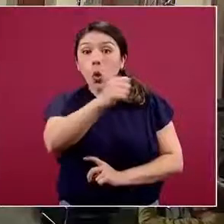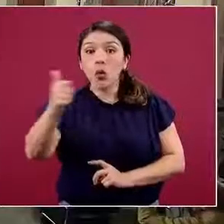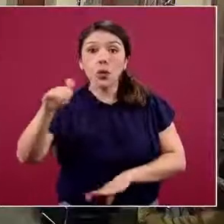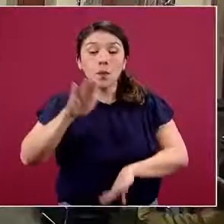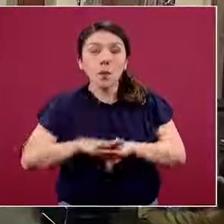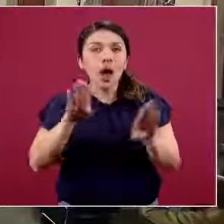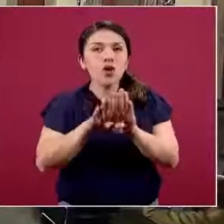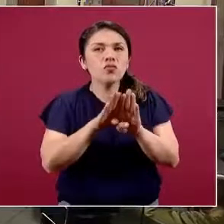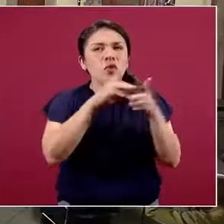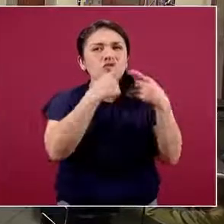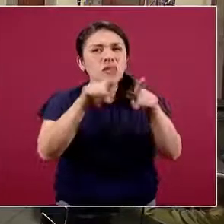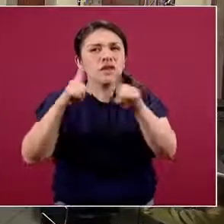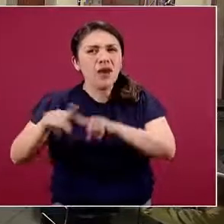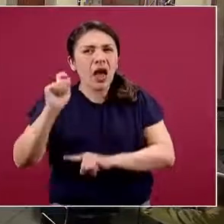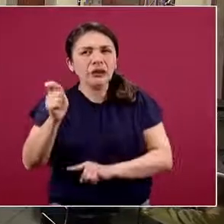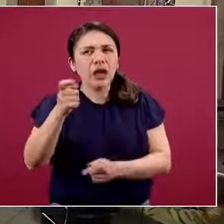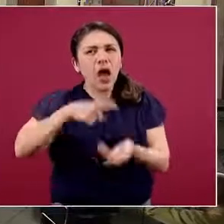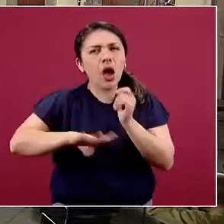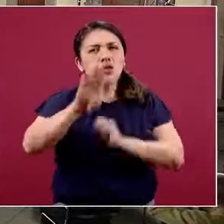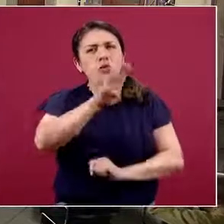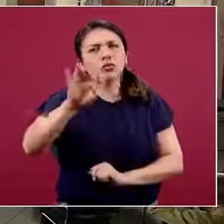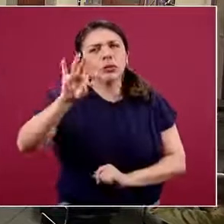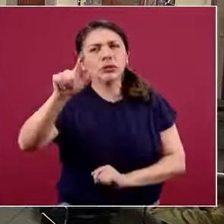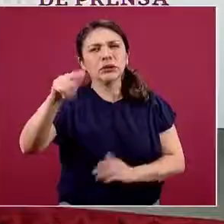o la diferencia con estos